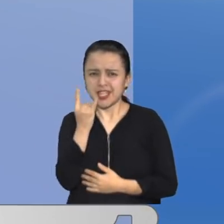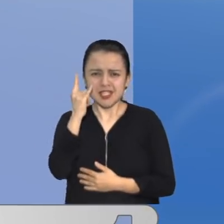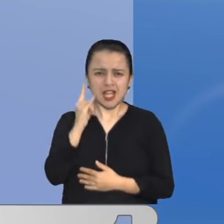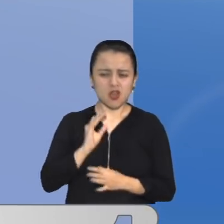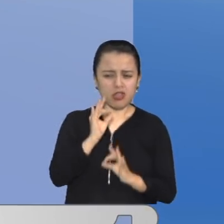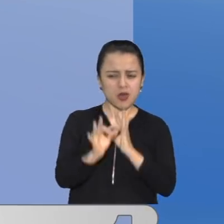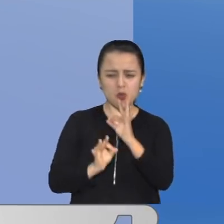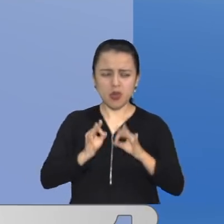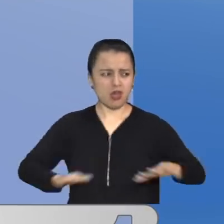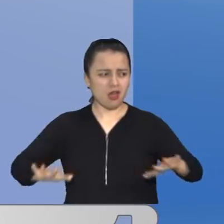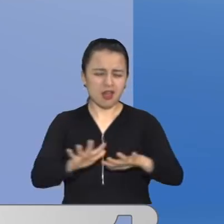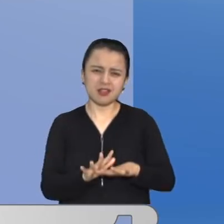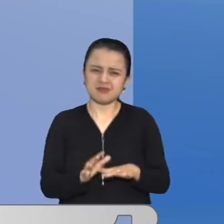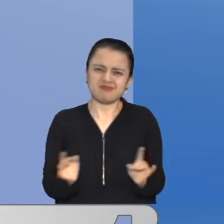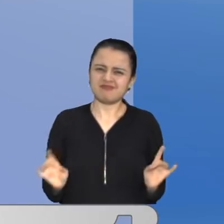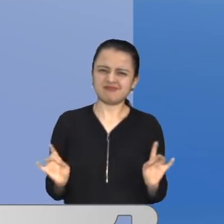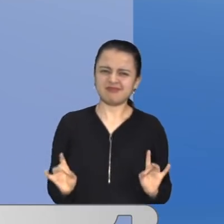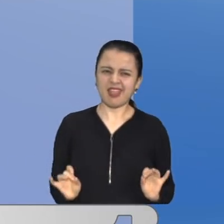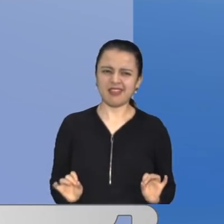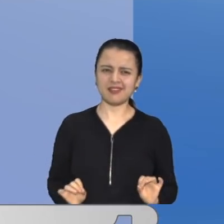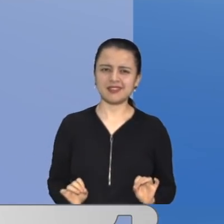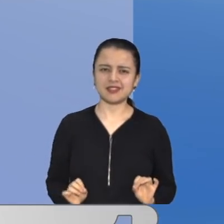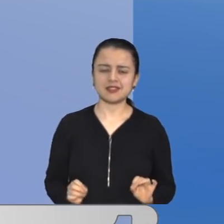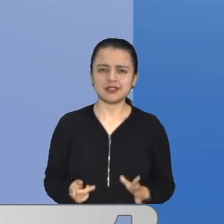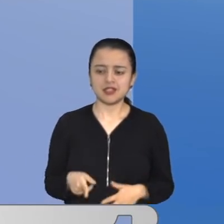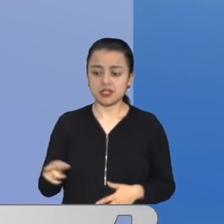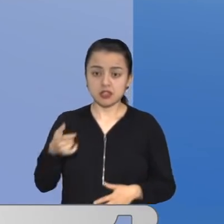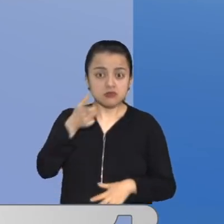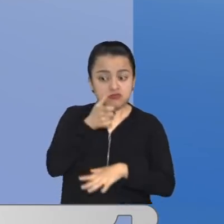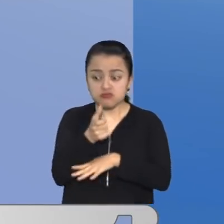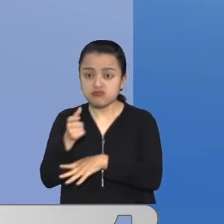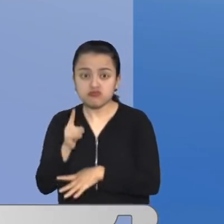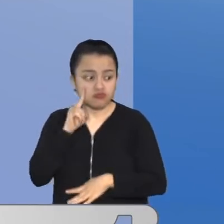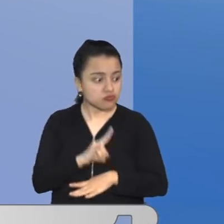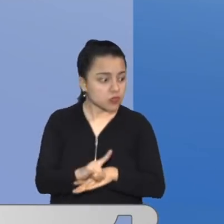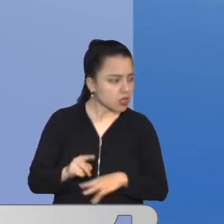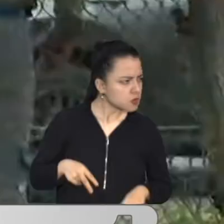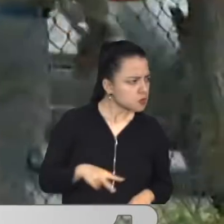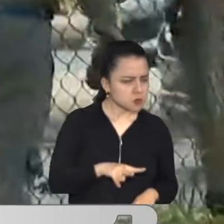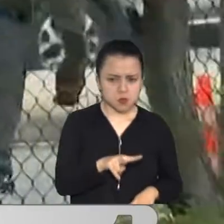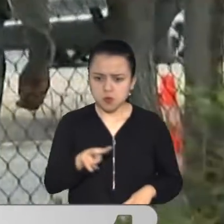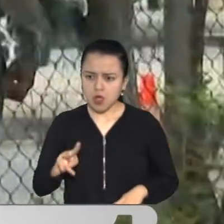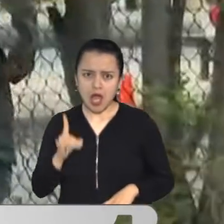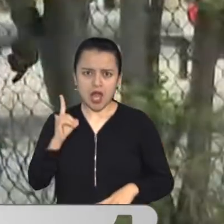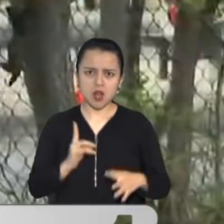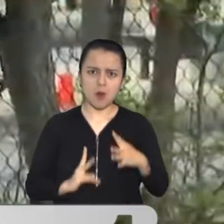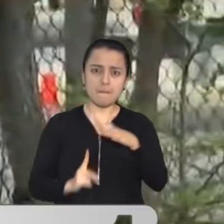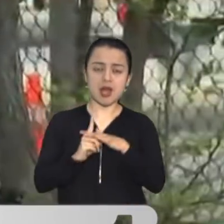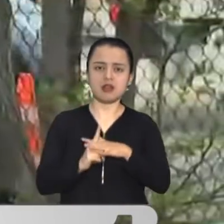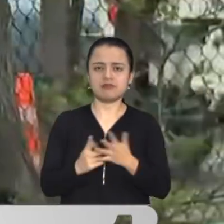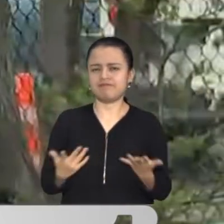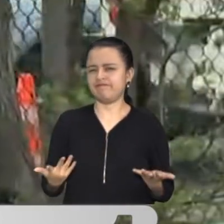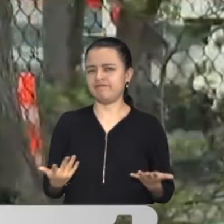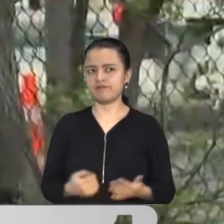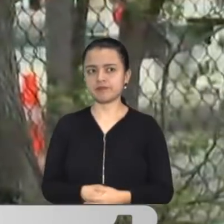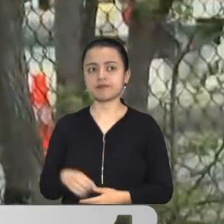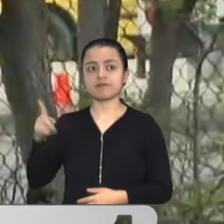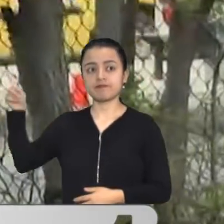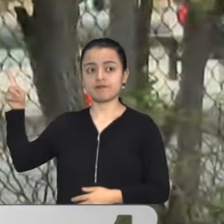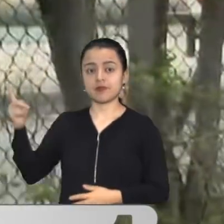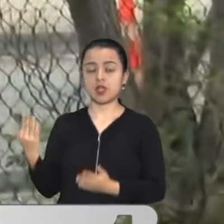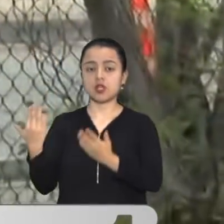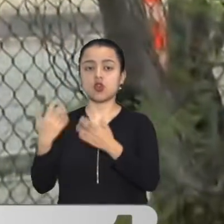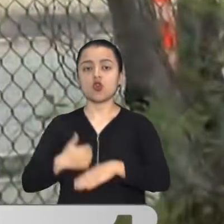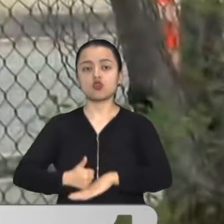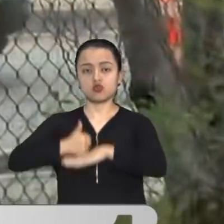que se encuentra la ciudad y la falta de inspección y vigilancia en la ciudad. Por su parte, la empresa responsable del poste, a través de